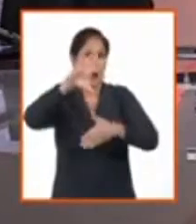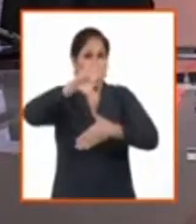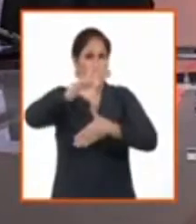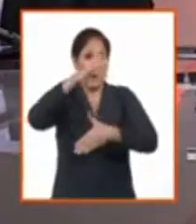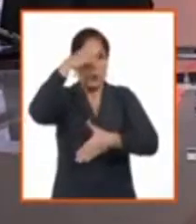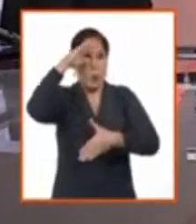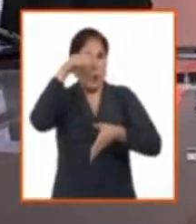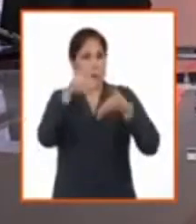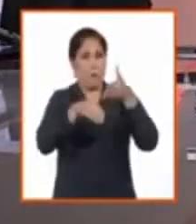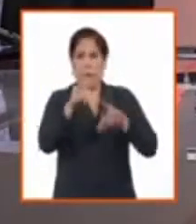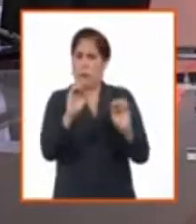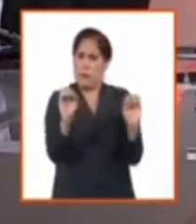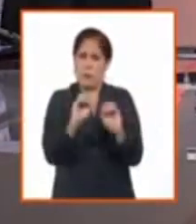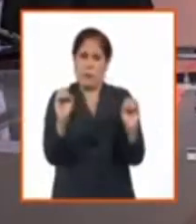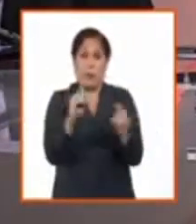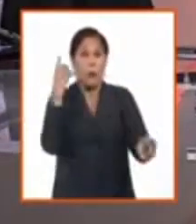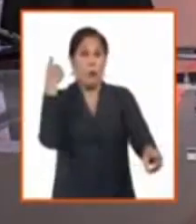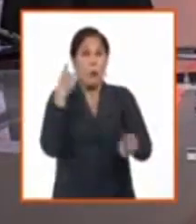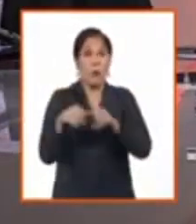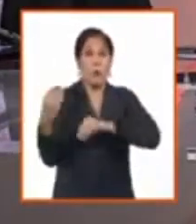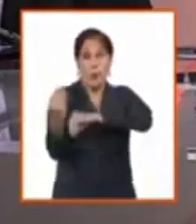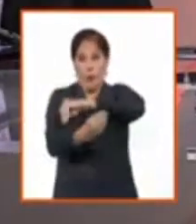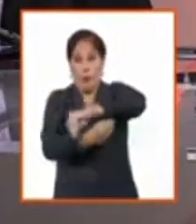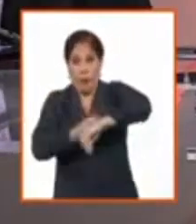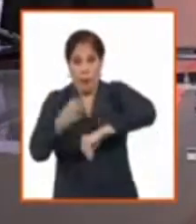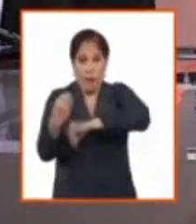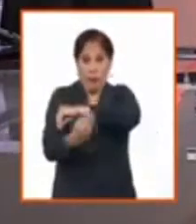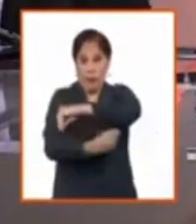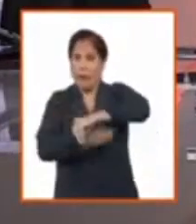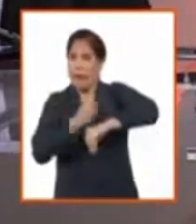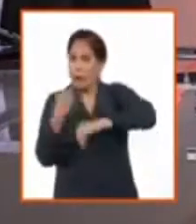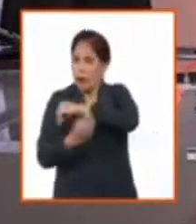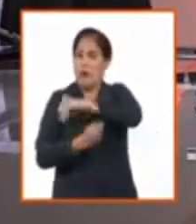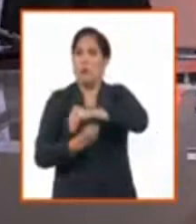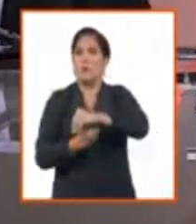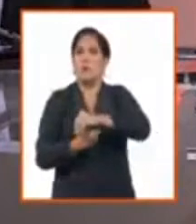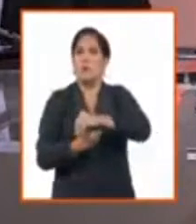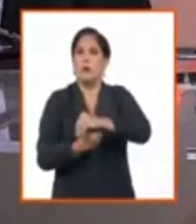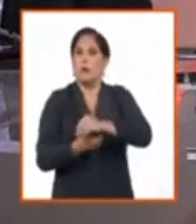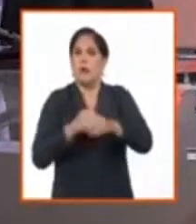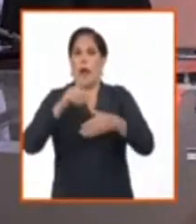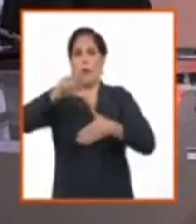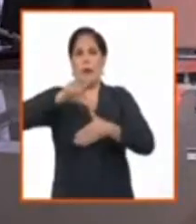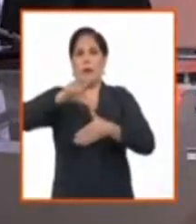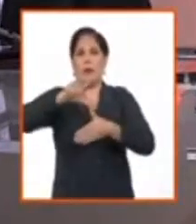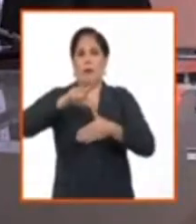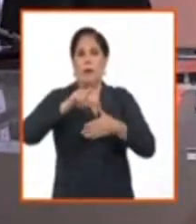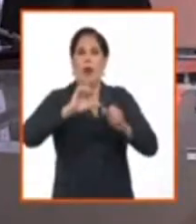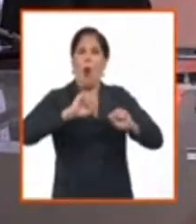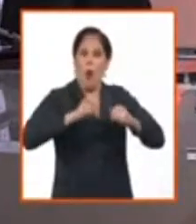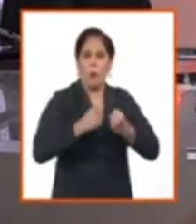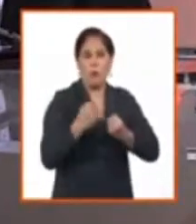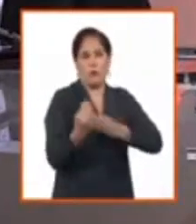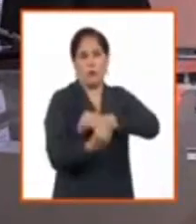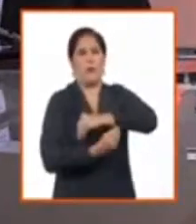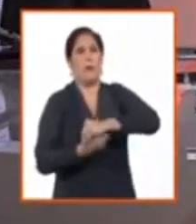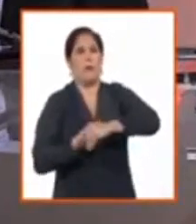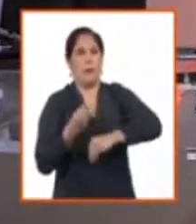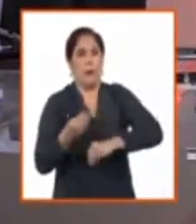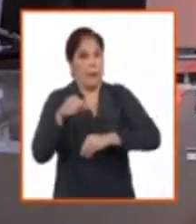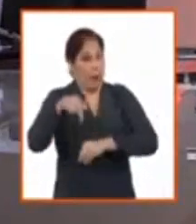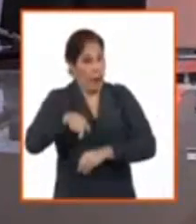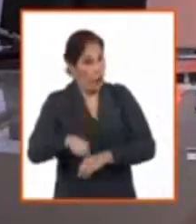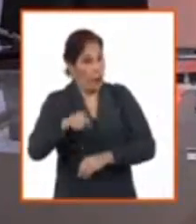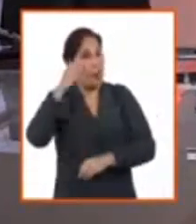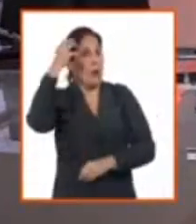regresó a decir que el cambio de la presión que le puso américa latina de eeuu llegó a cambiar y ahora un